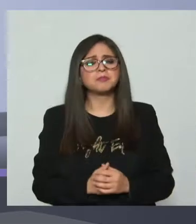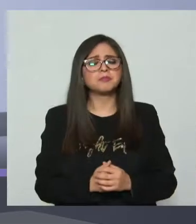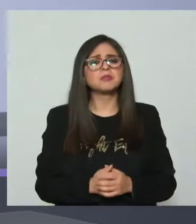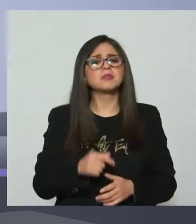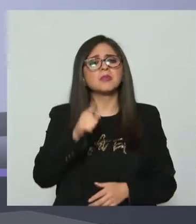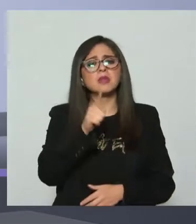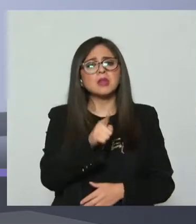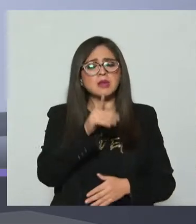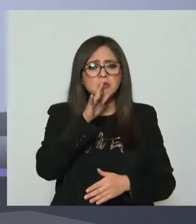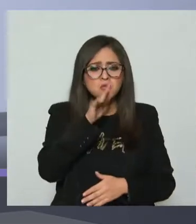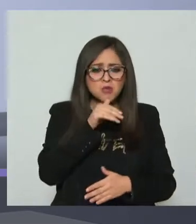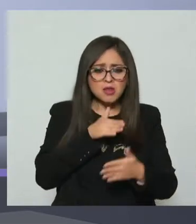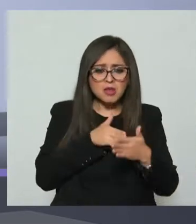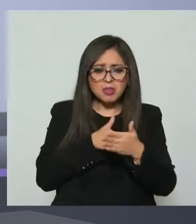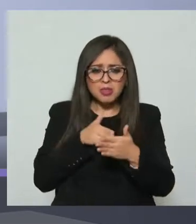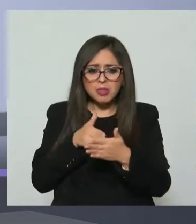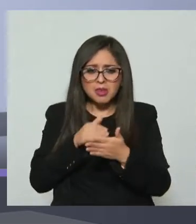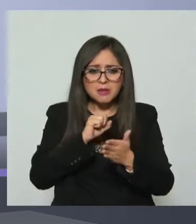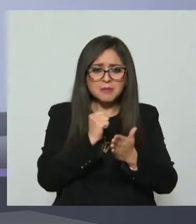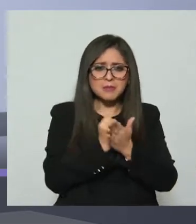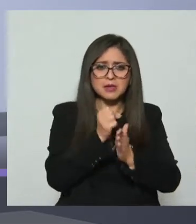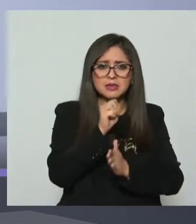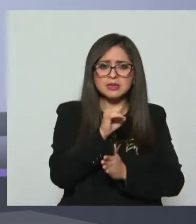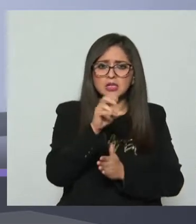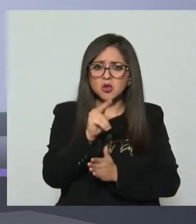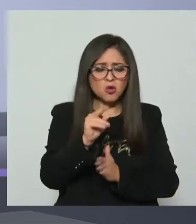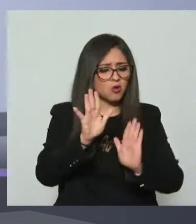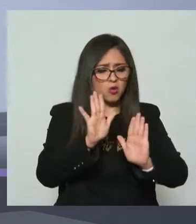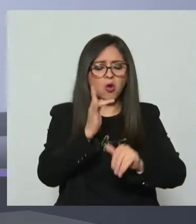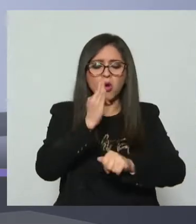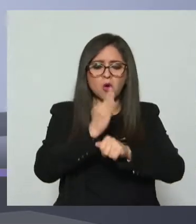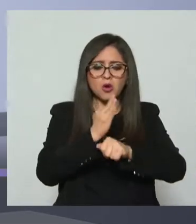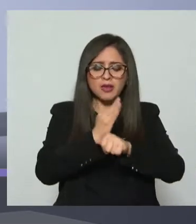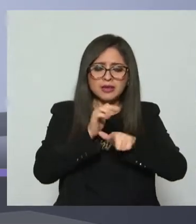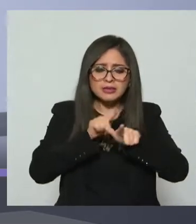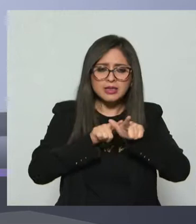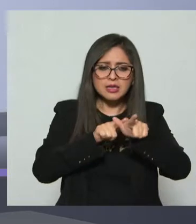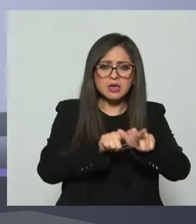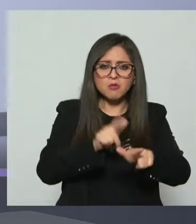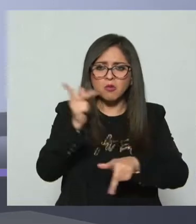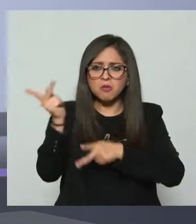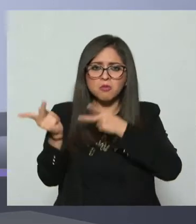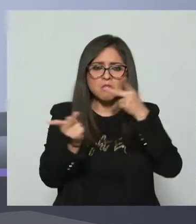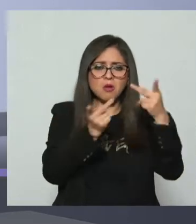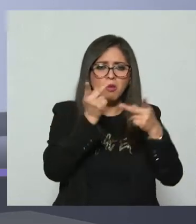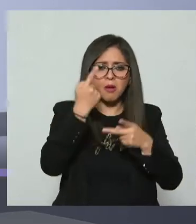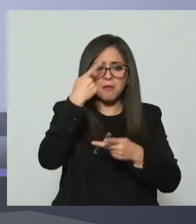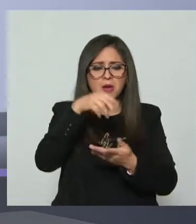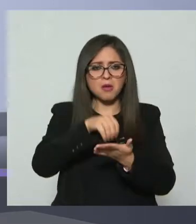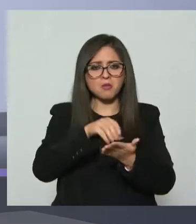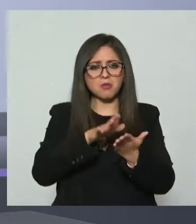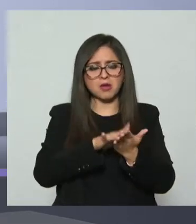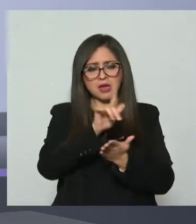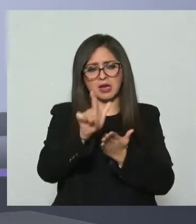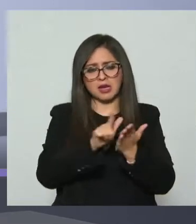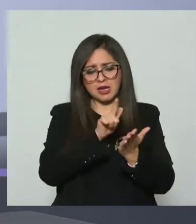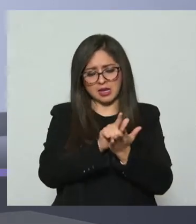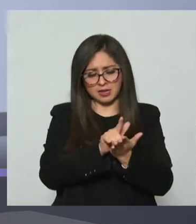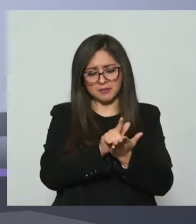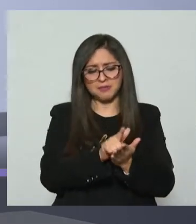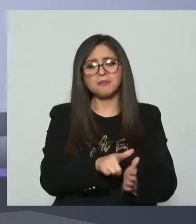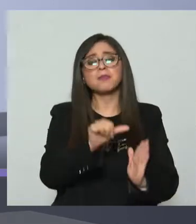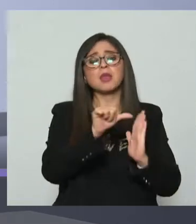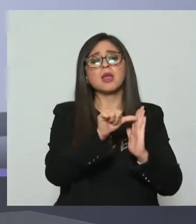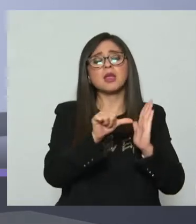discusión, estamos ahorita en un proceso de consulta de la misma ley. Te comento, el artículo 25 de la Constitución de la